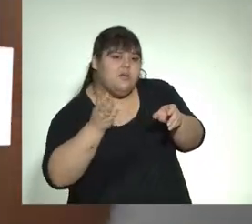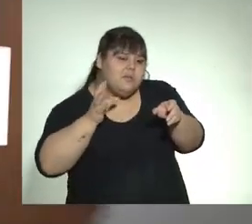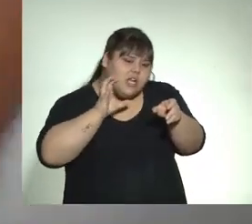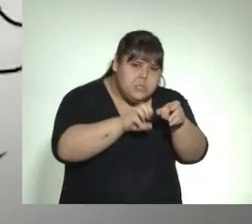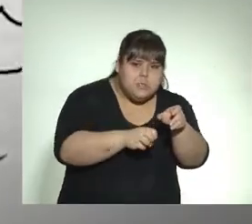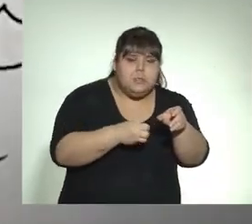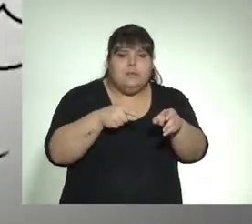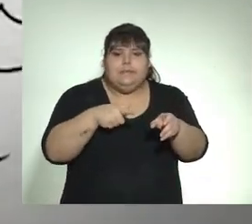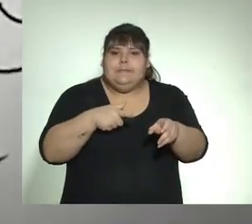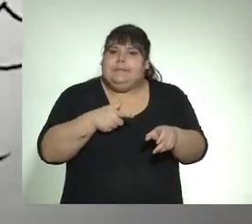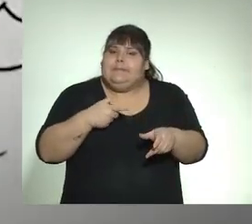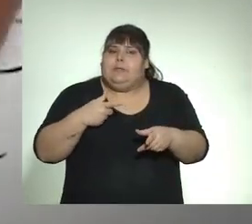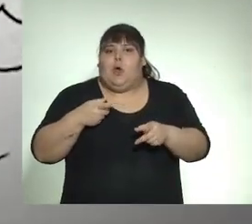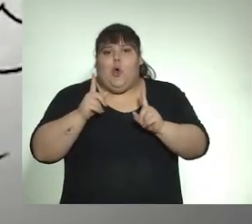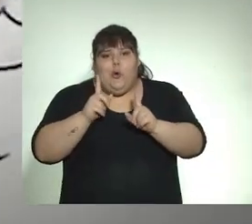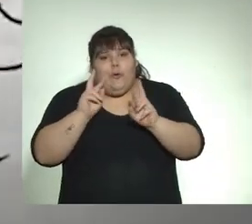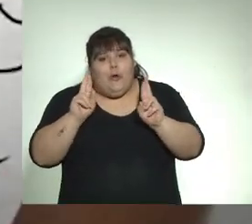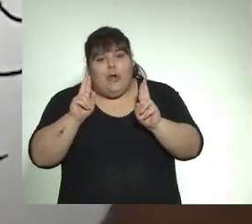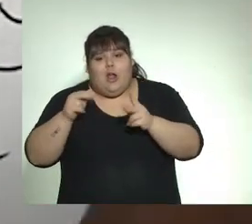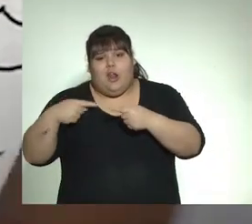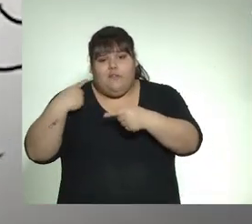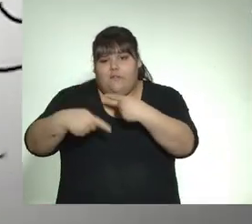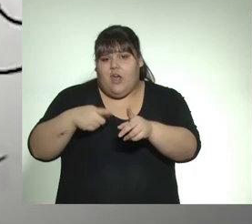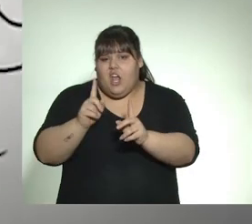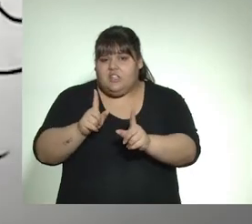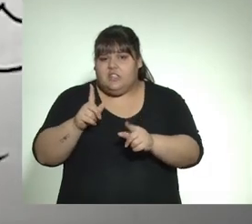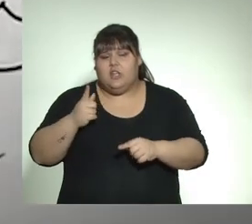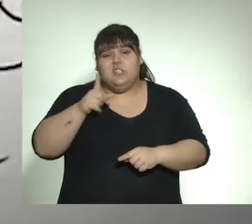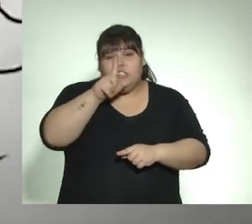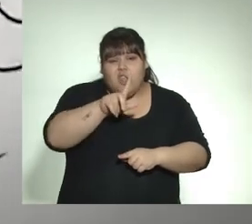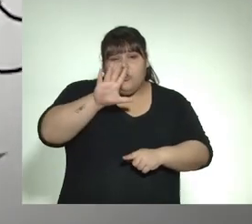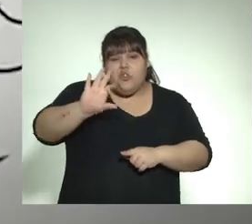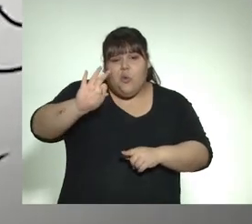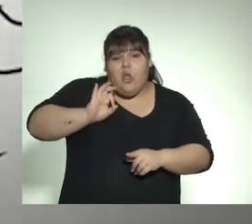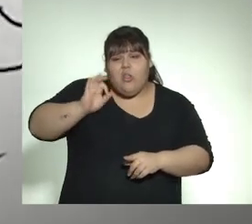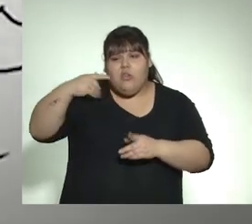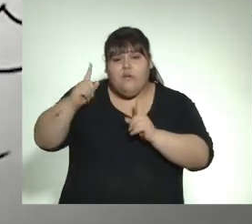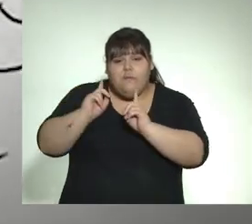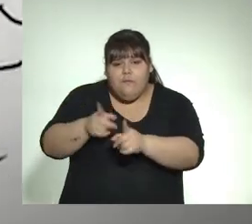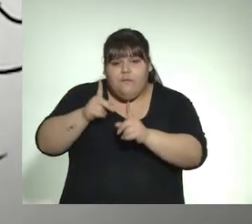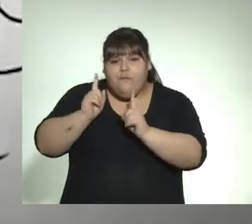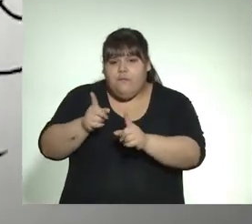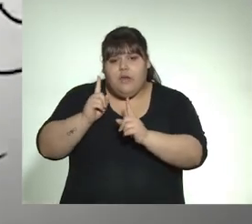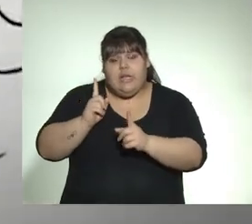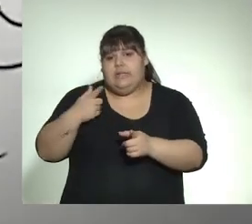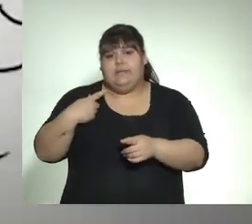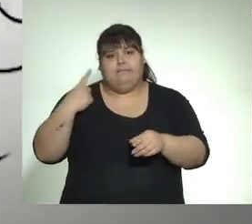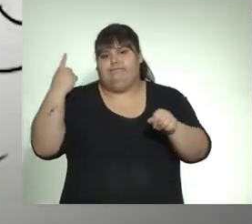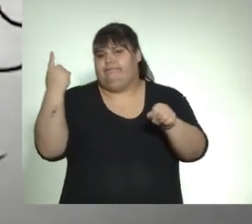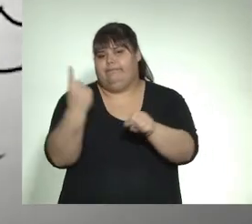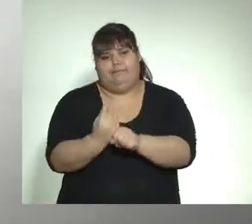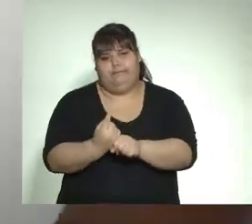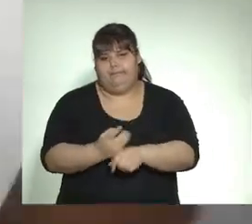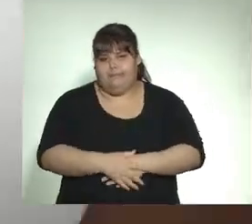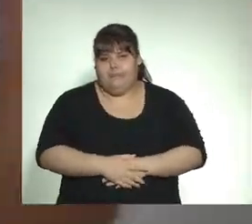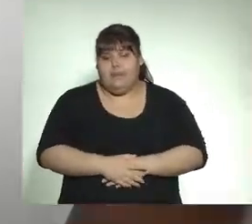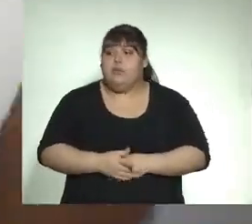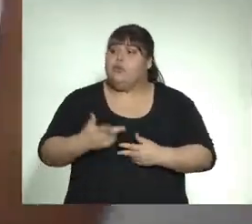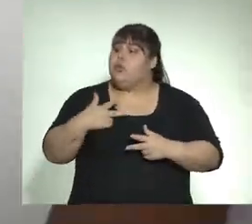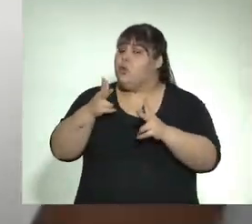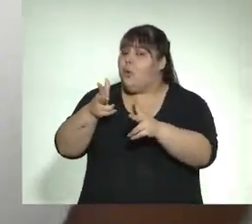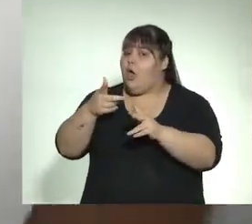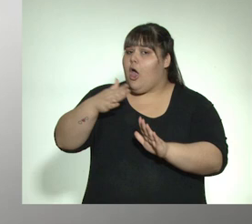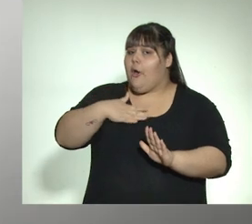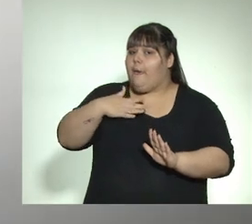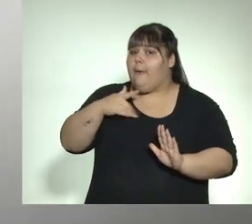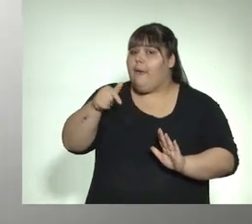mordisquean. Espero que esto no siga así. No soportaría 150 años este tipo de vida. Te